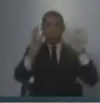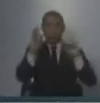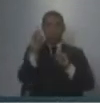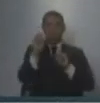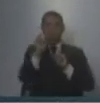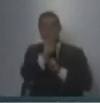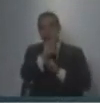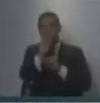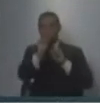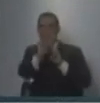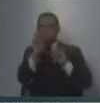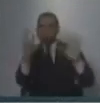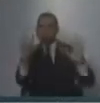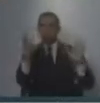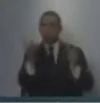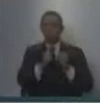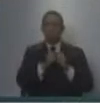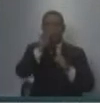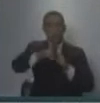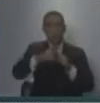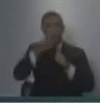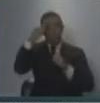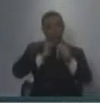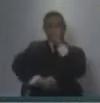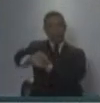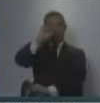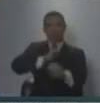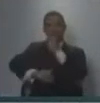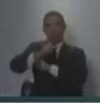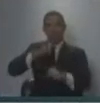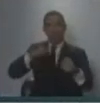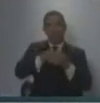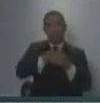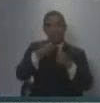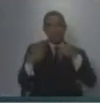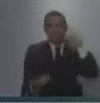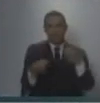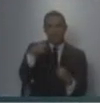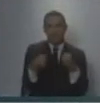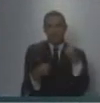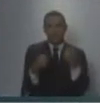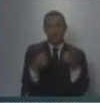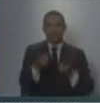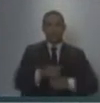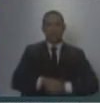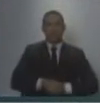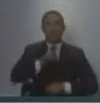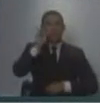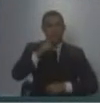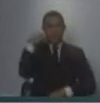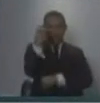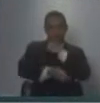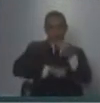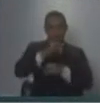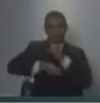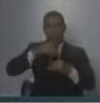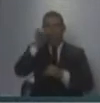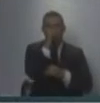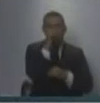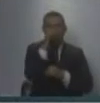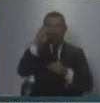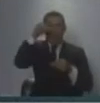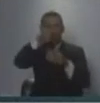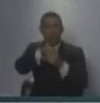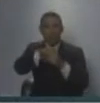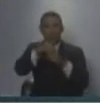atenciones rápidas y oportunas en accidentes de tránsito y 62 robos frustrados a comercios. También instalamos cámaras en vehículos del